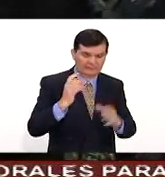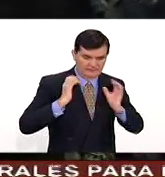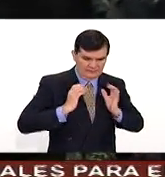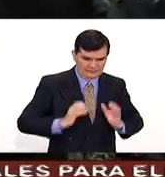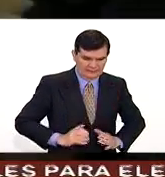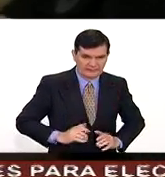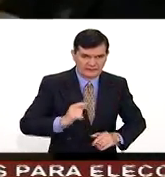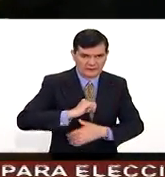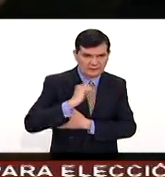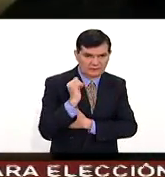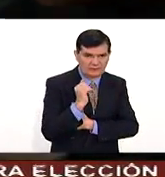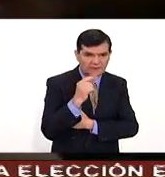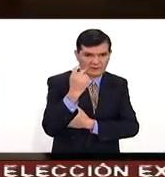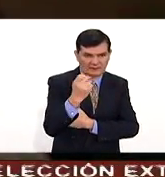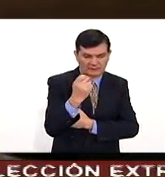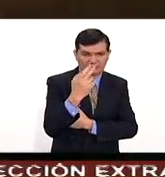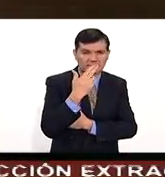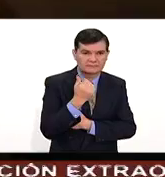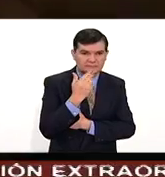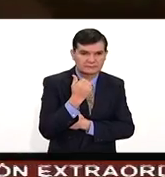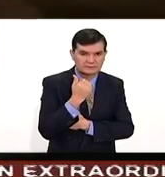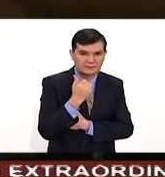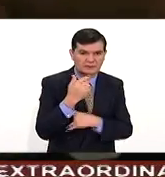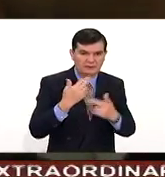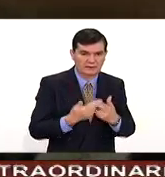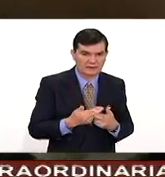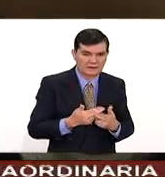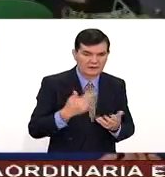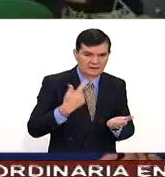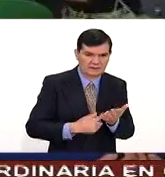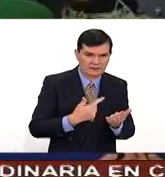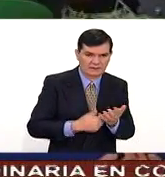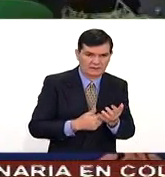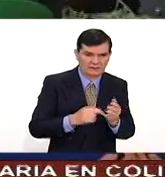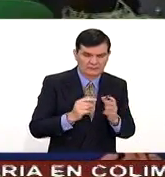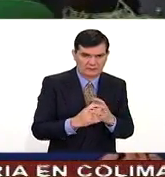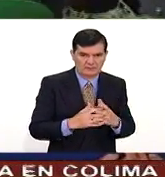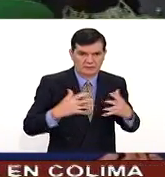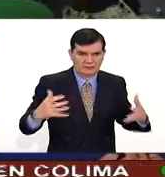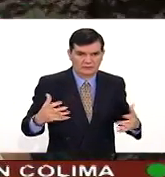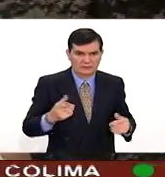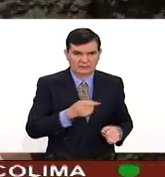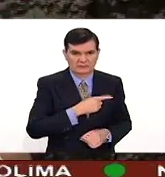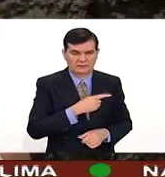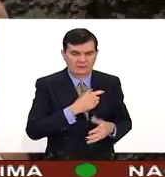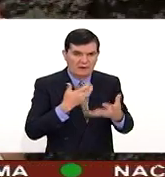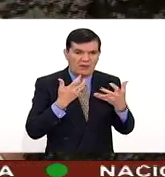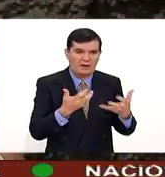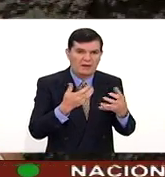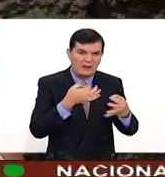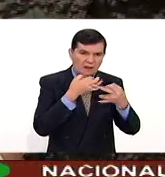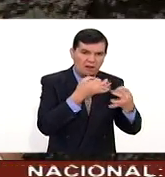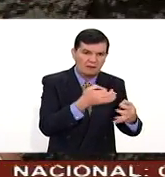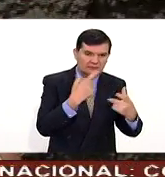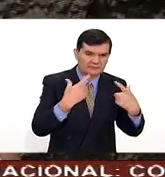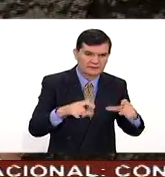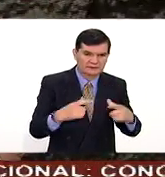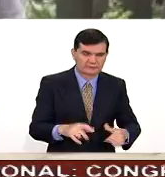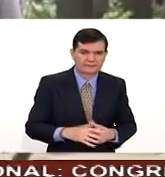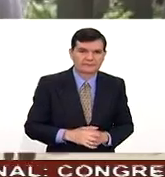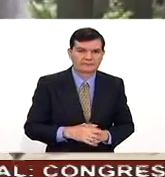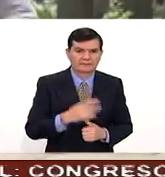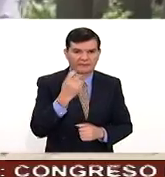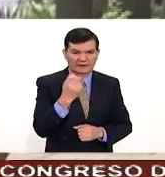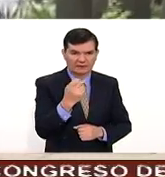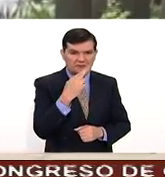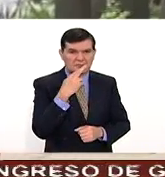cuerpo guarda entonces este azúcar como grasa y puedes engordar solo de desear, por ejemplo, un pastelito. Por